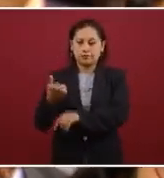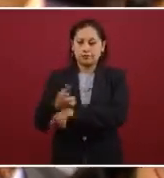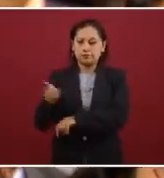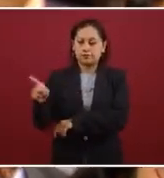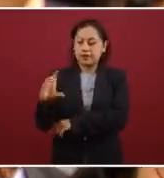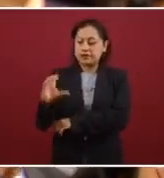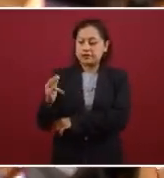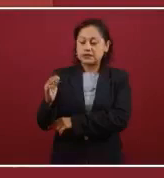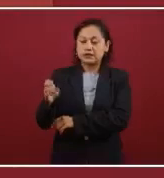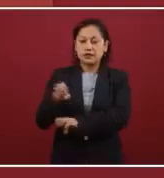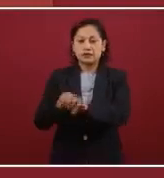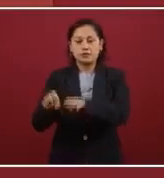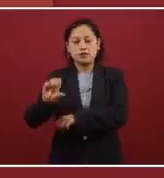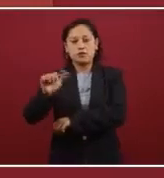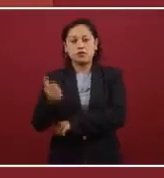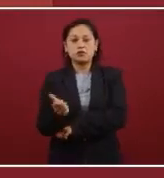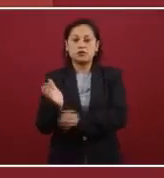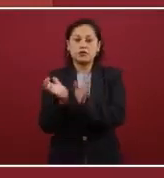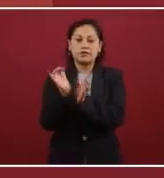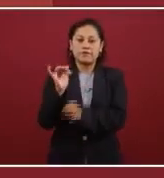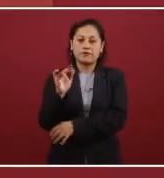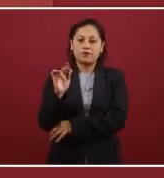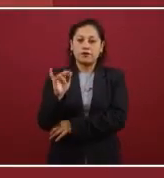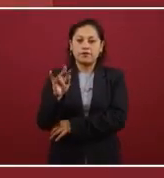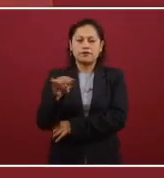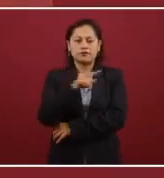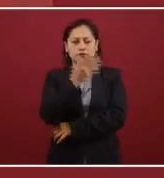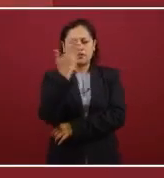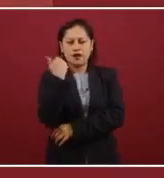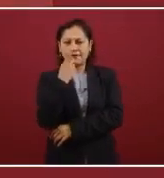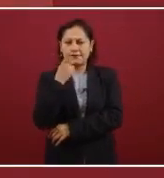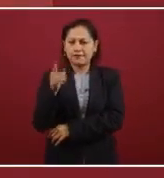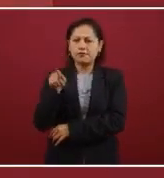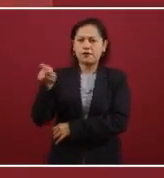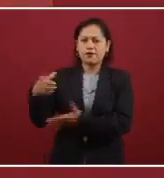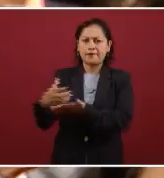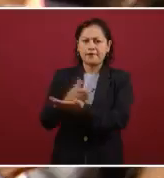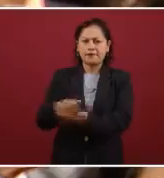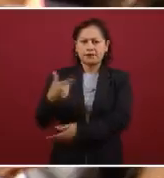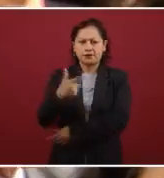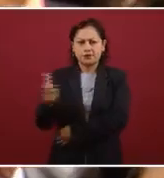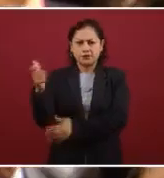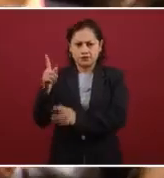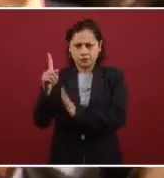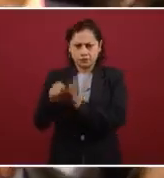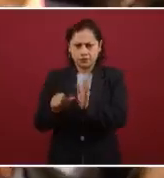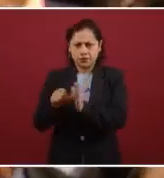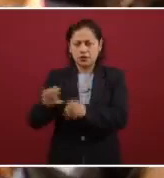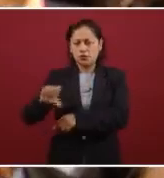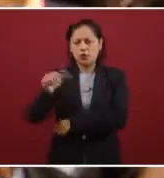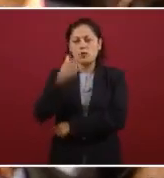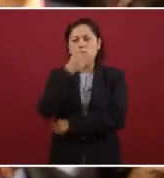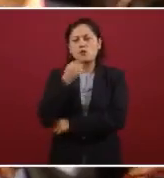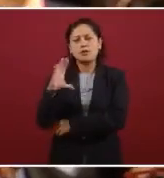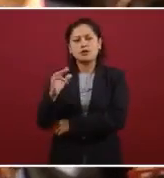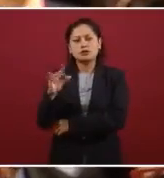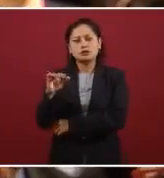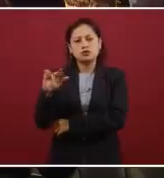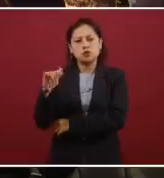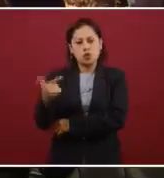usted mismo ha dicho que ganaba 700,000 pesos al mes, y Miguel Ángel Osorio Chong, el